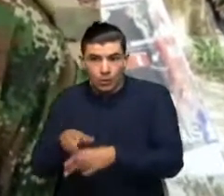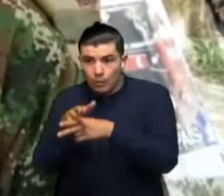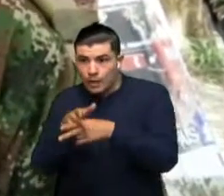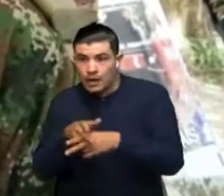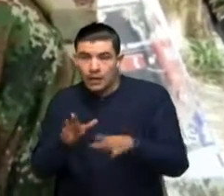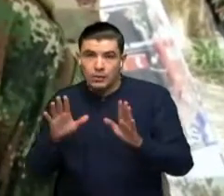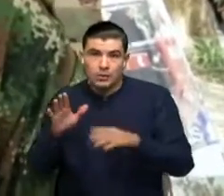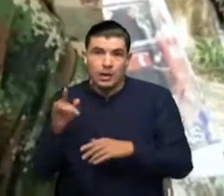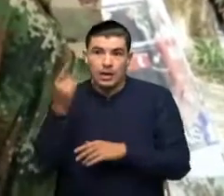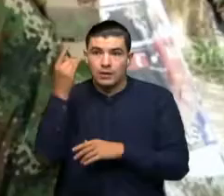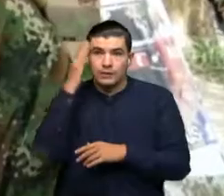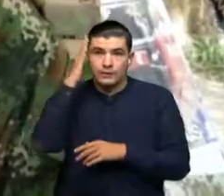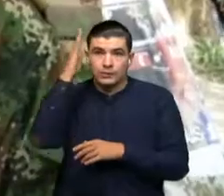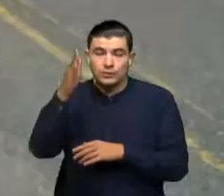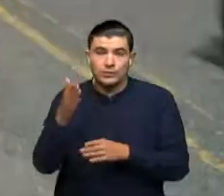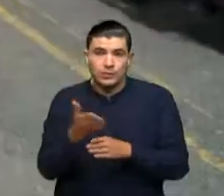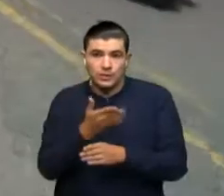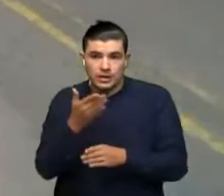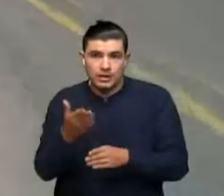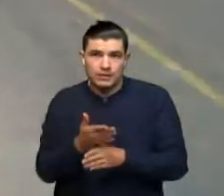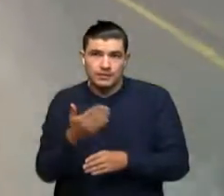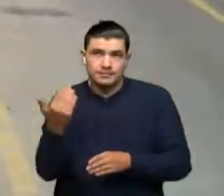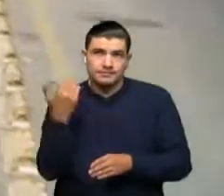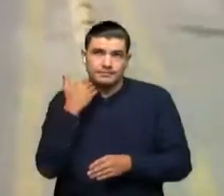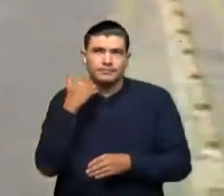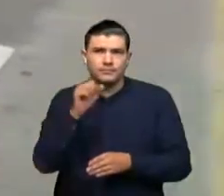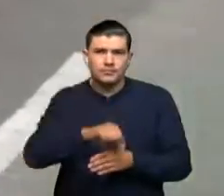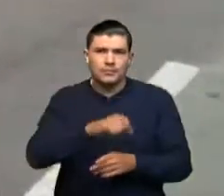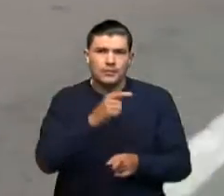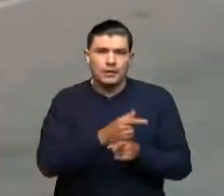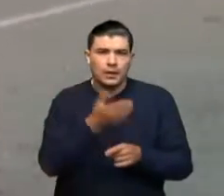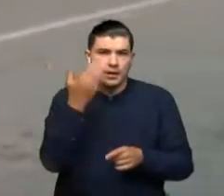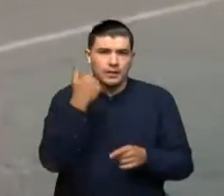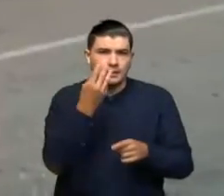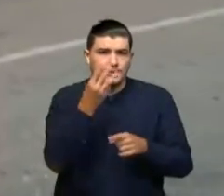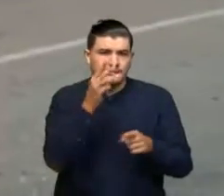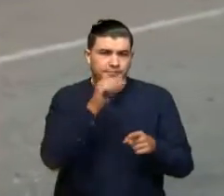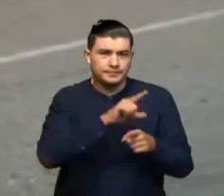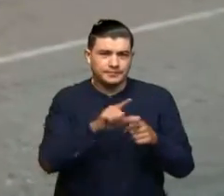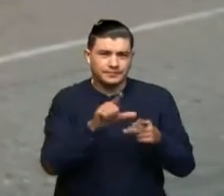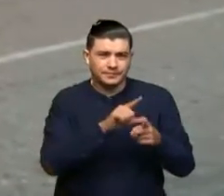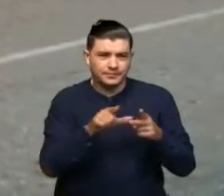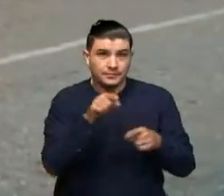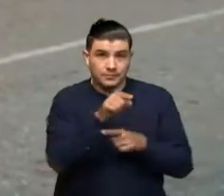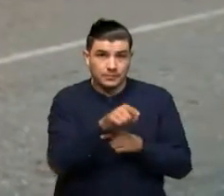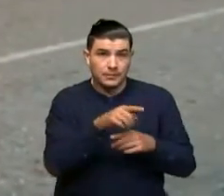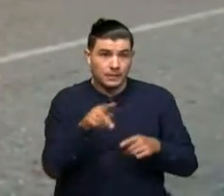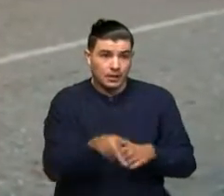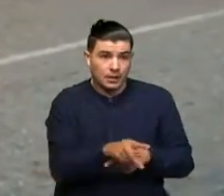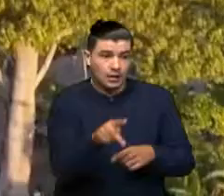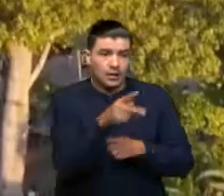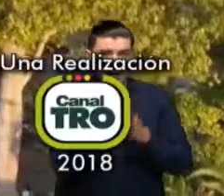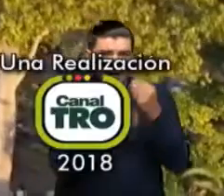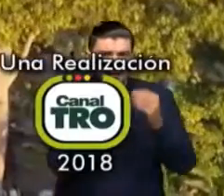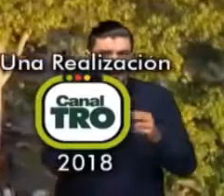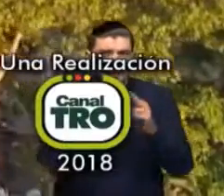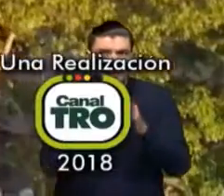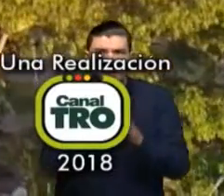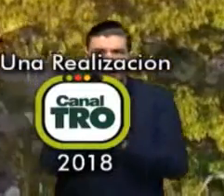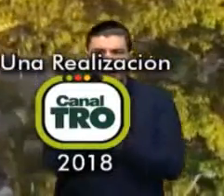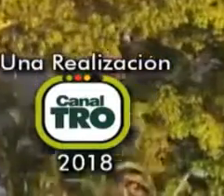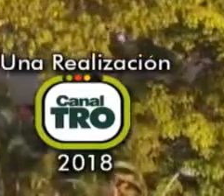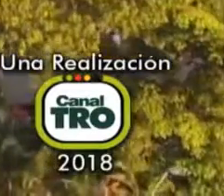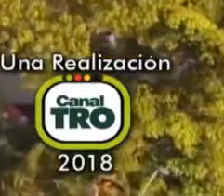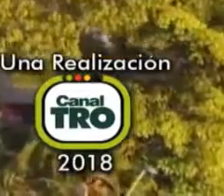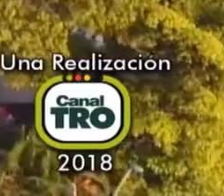van a traer algunos desmanes. Y es que durante 3 semanas, el viaje al corazón del Oriente realizará su recorrido por 3